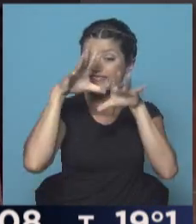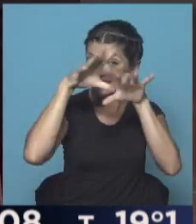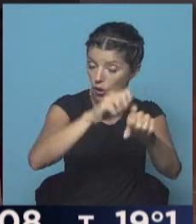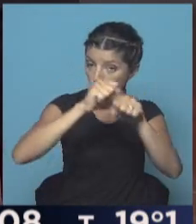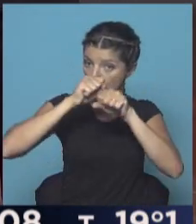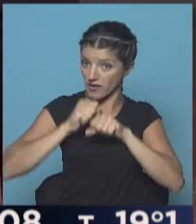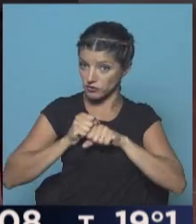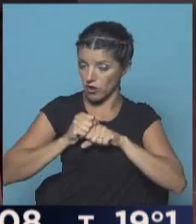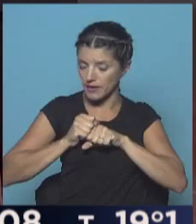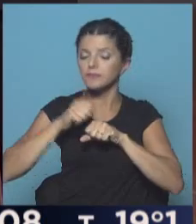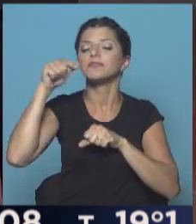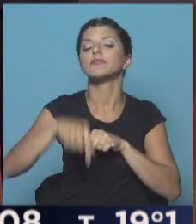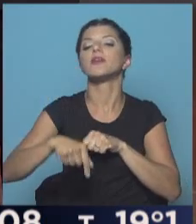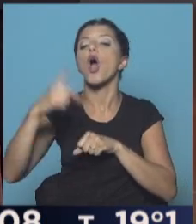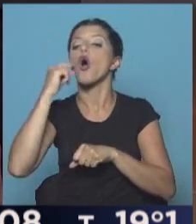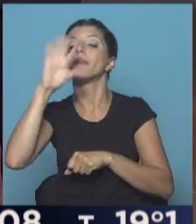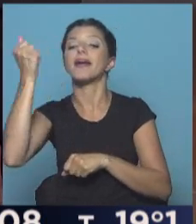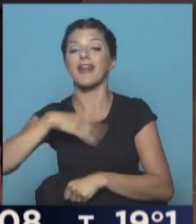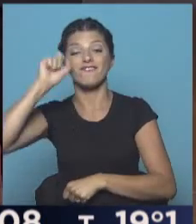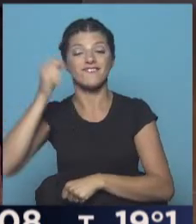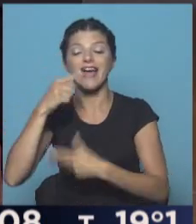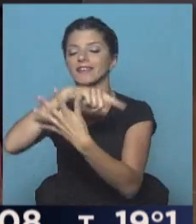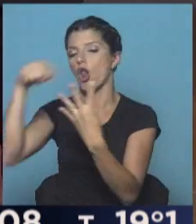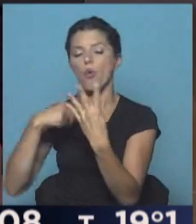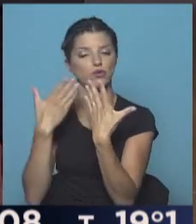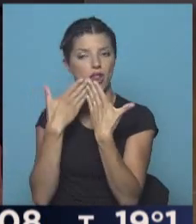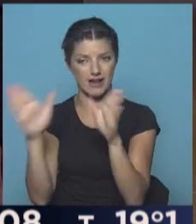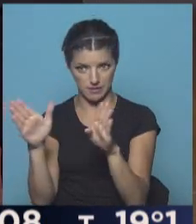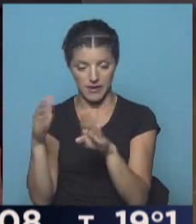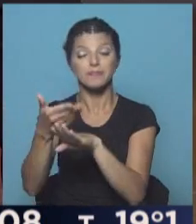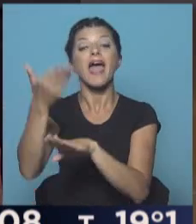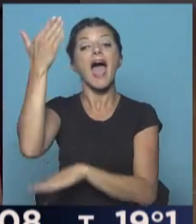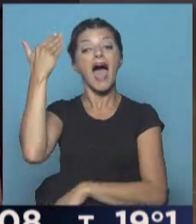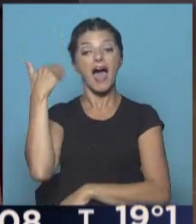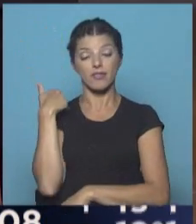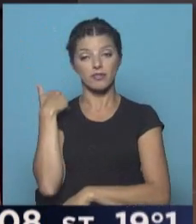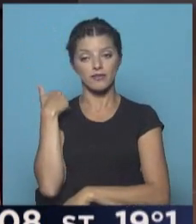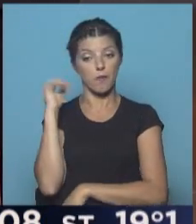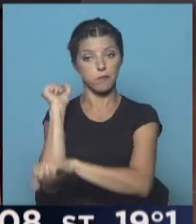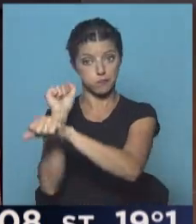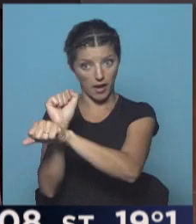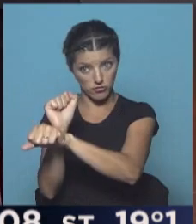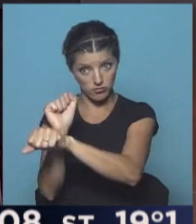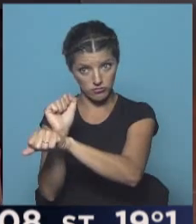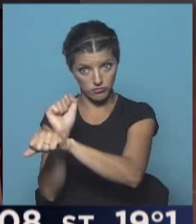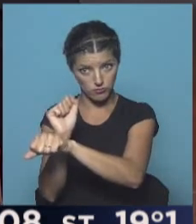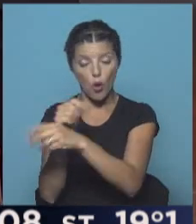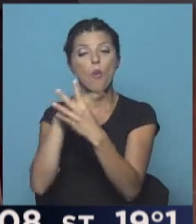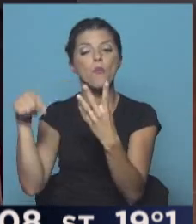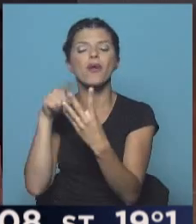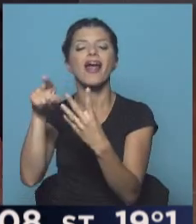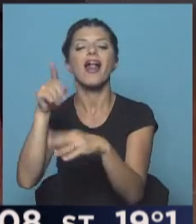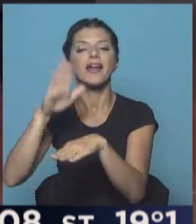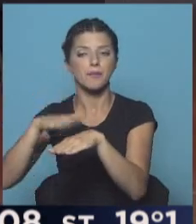ha puesto en libertad justamente a estos cuatro policías que en principio habían quedado detenidos, teniendo en cuenta lo que había